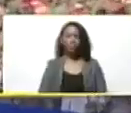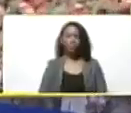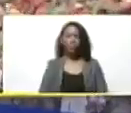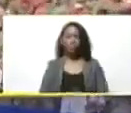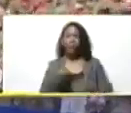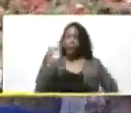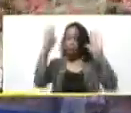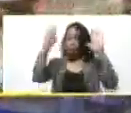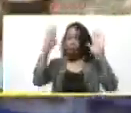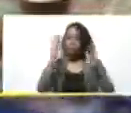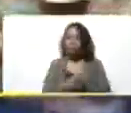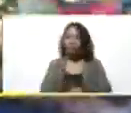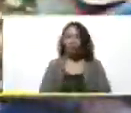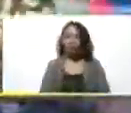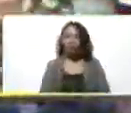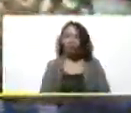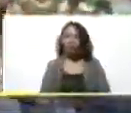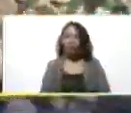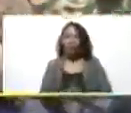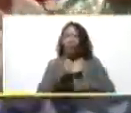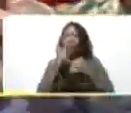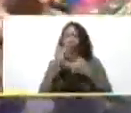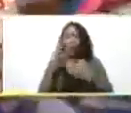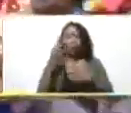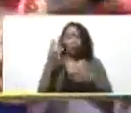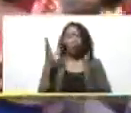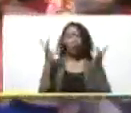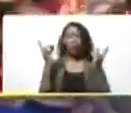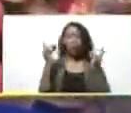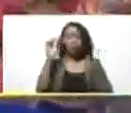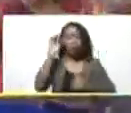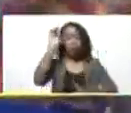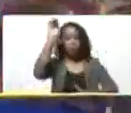Naguará, pues, a buen profeta.